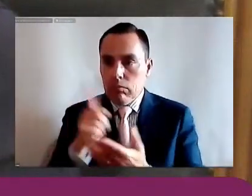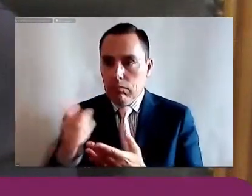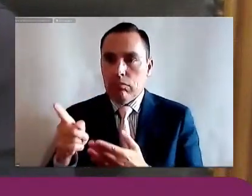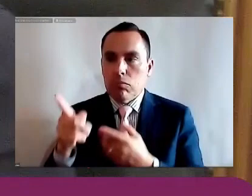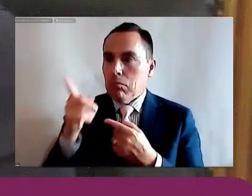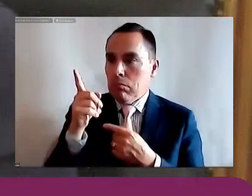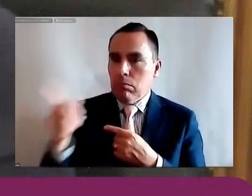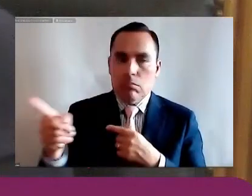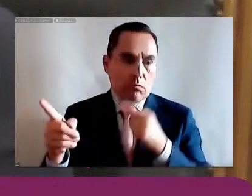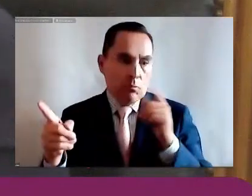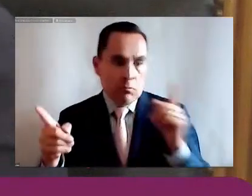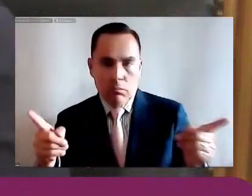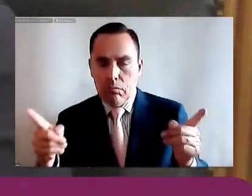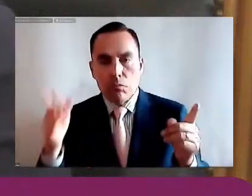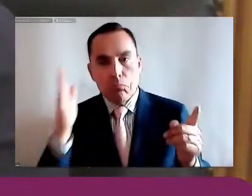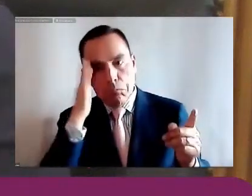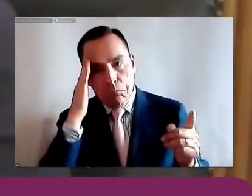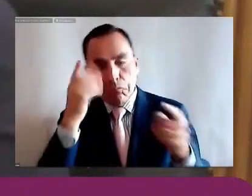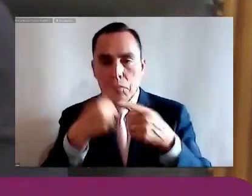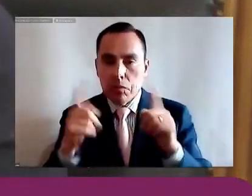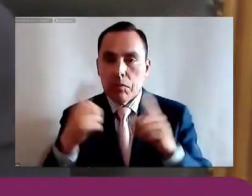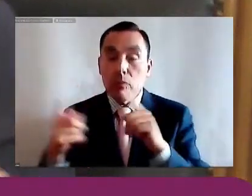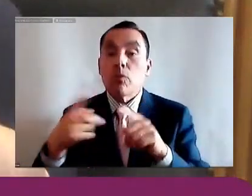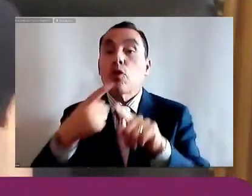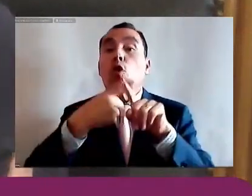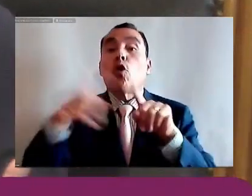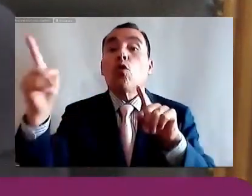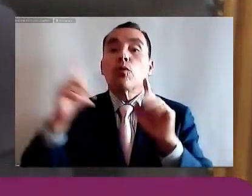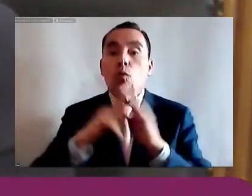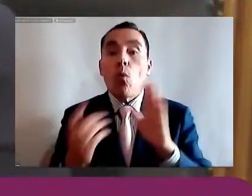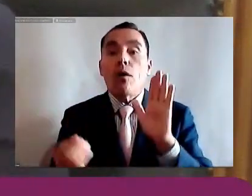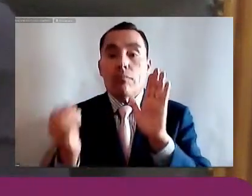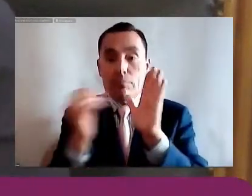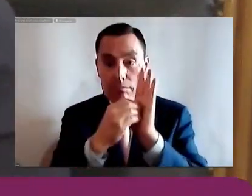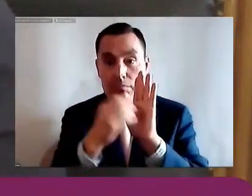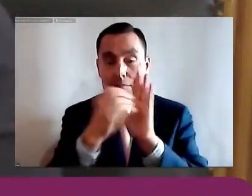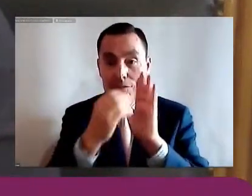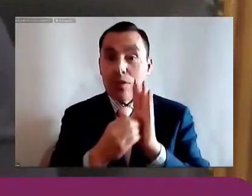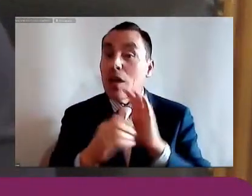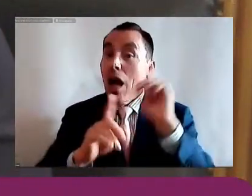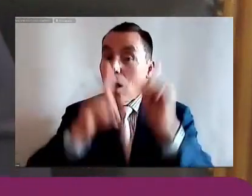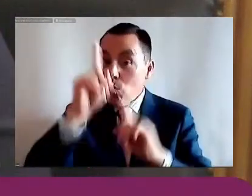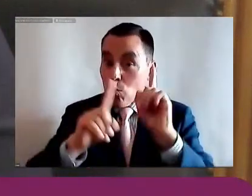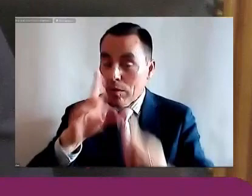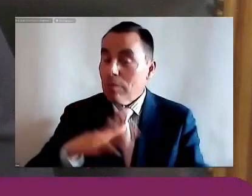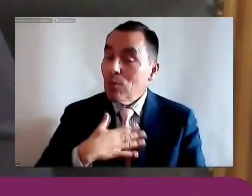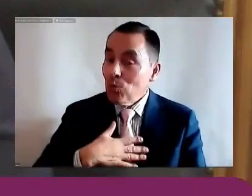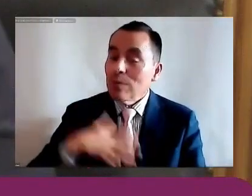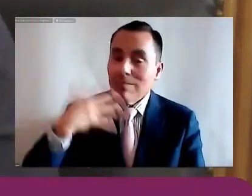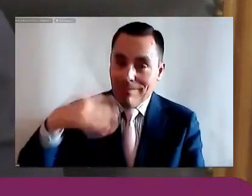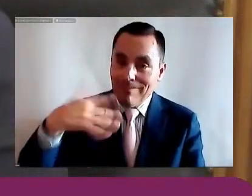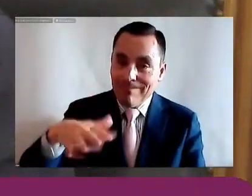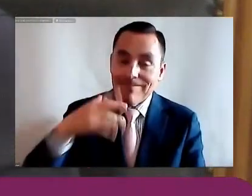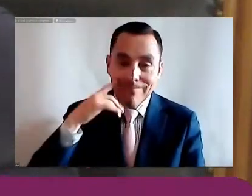distintos razonamientos, pero hay varios que nos gustaría destacar y algunos elementos que creemos que puede ser interesante detenerse